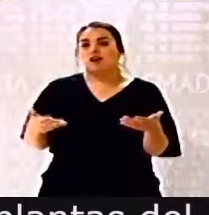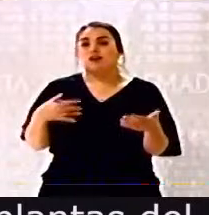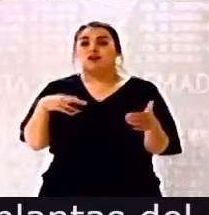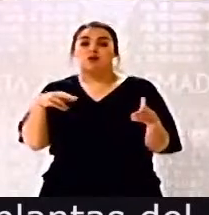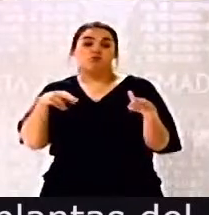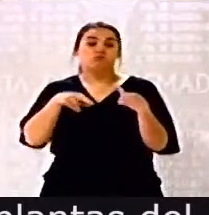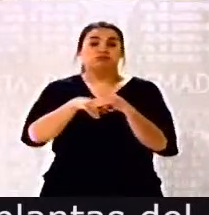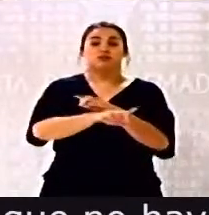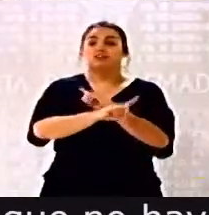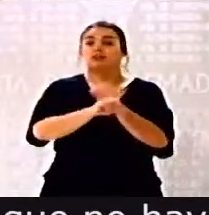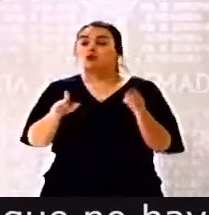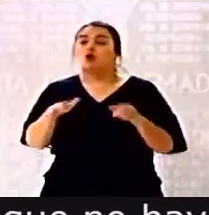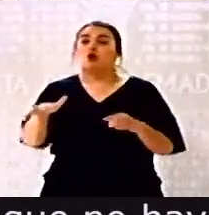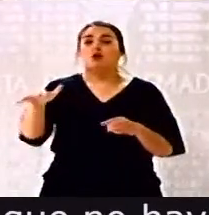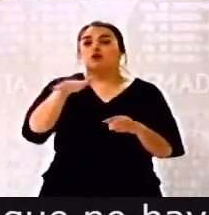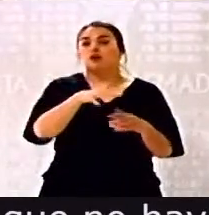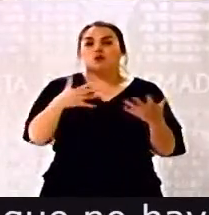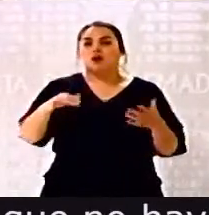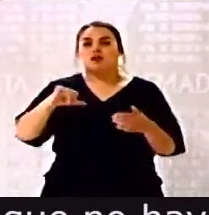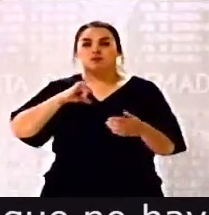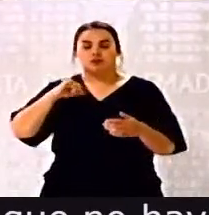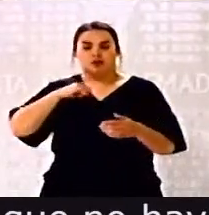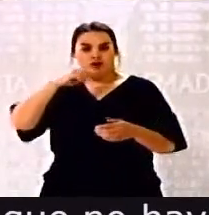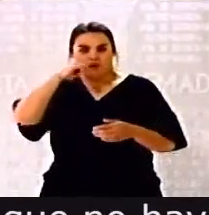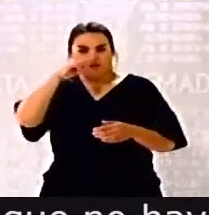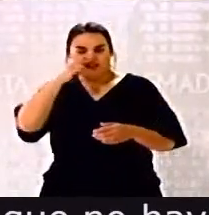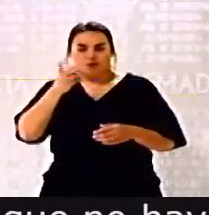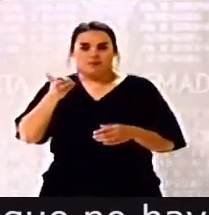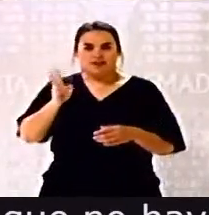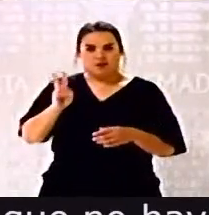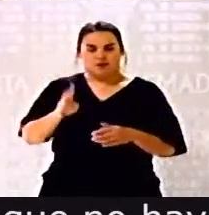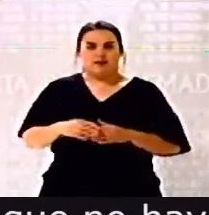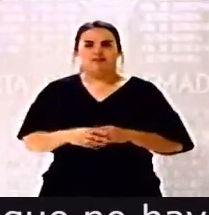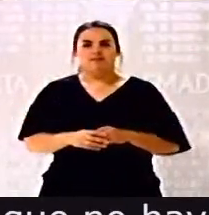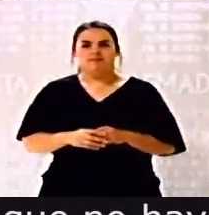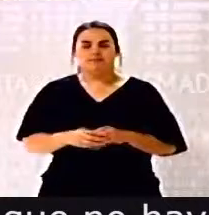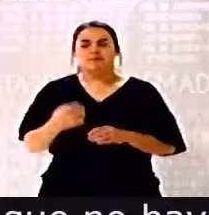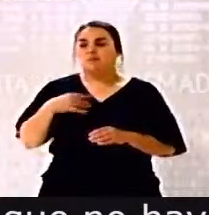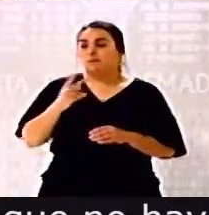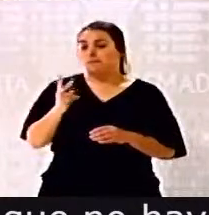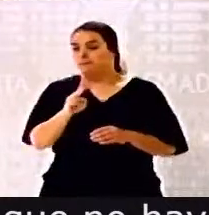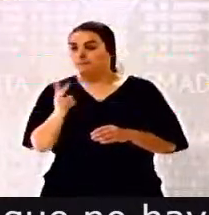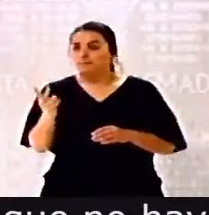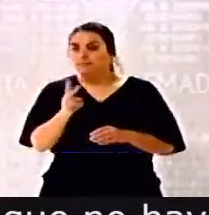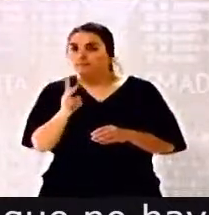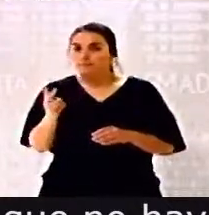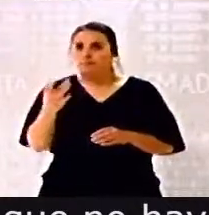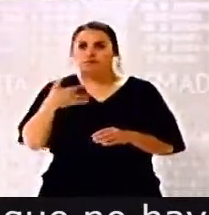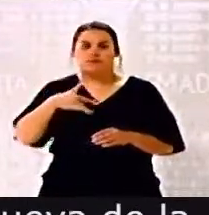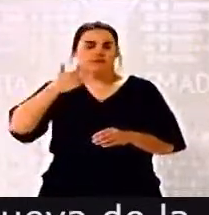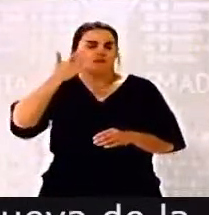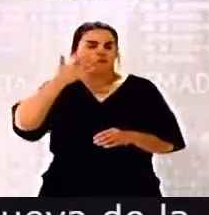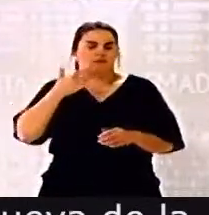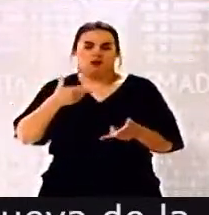ingresado tampoco ya en el Hospital de Don Benito Villanueva de la Serena. Son 2 hospitales que han quedado